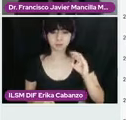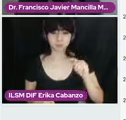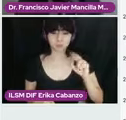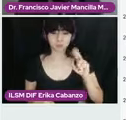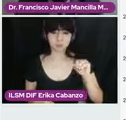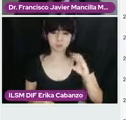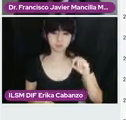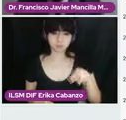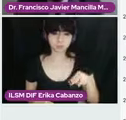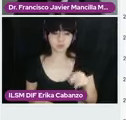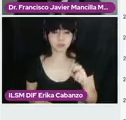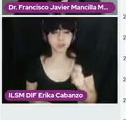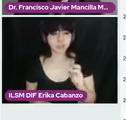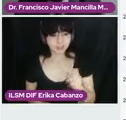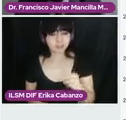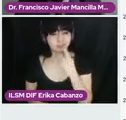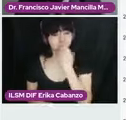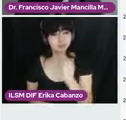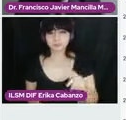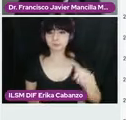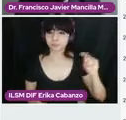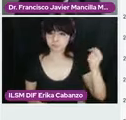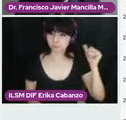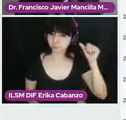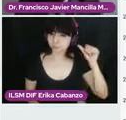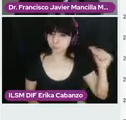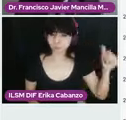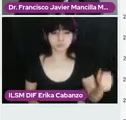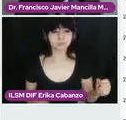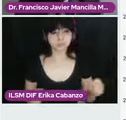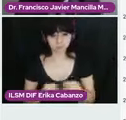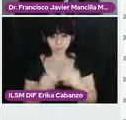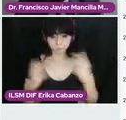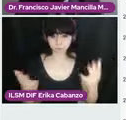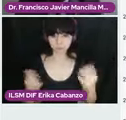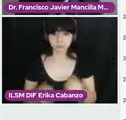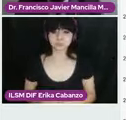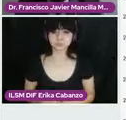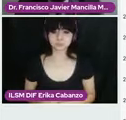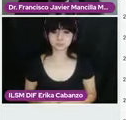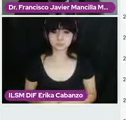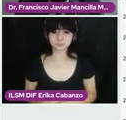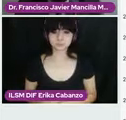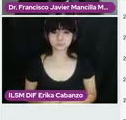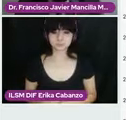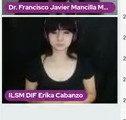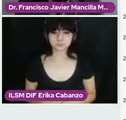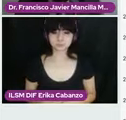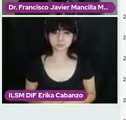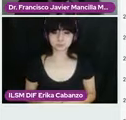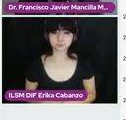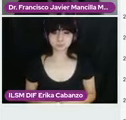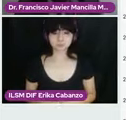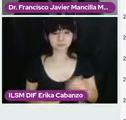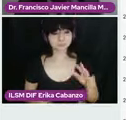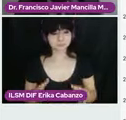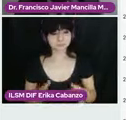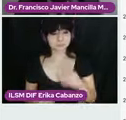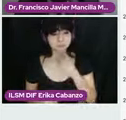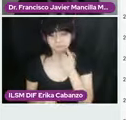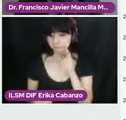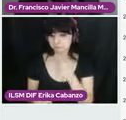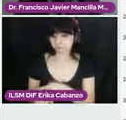estos dispositivos. Una manera antigua de esto es que se le decía al paciente que durmiera con